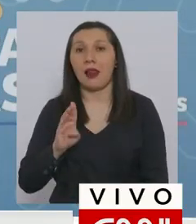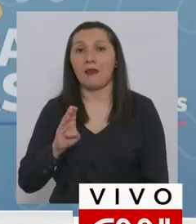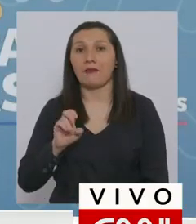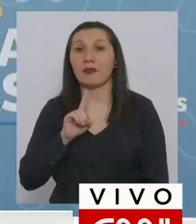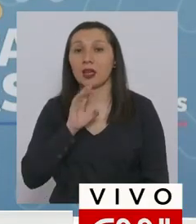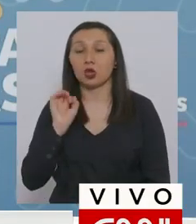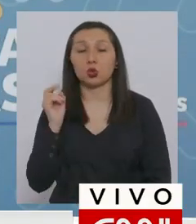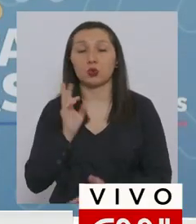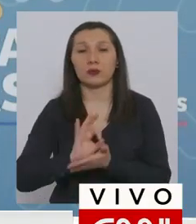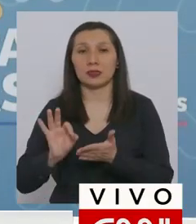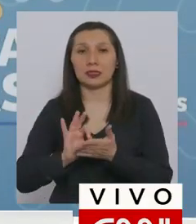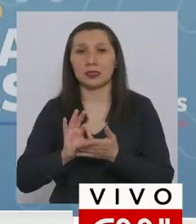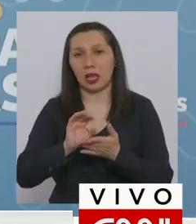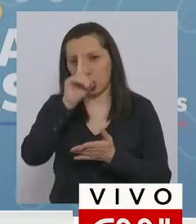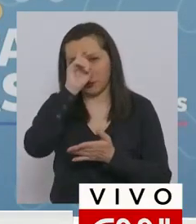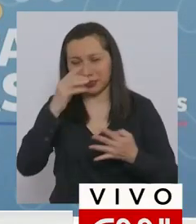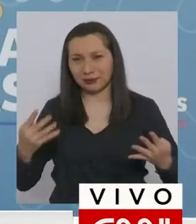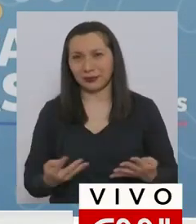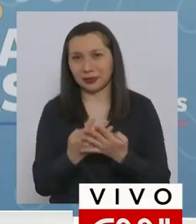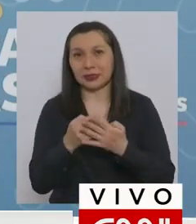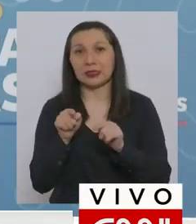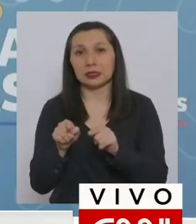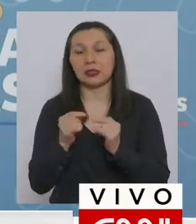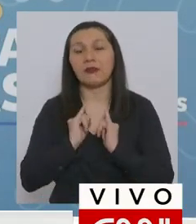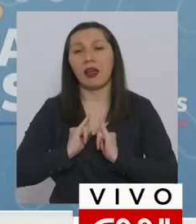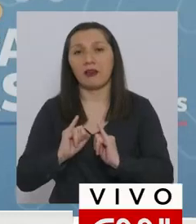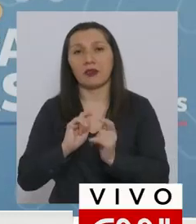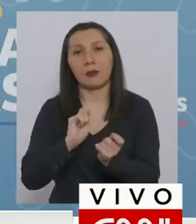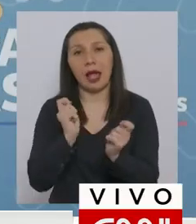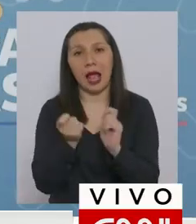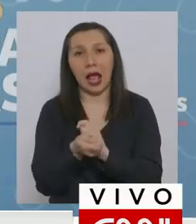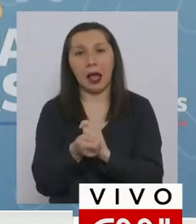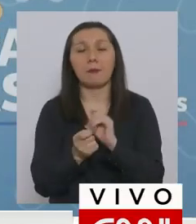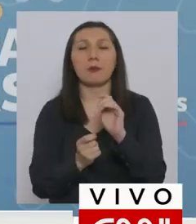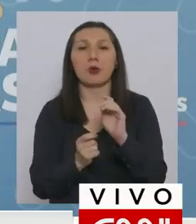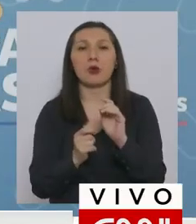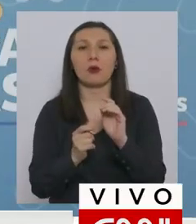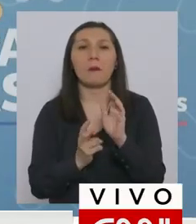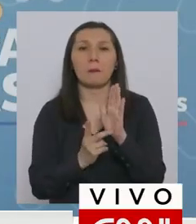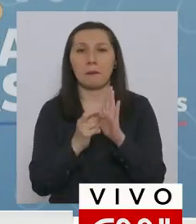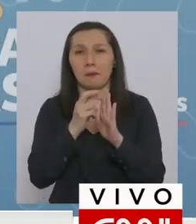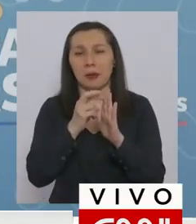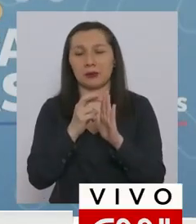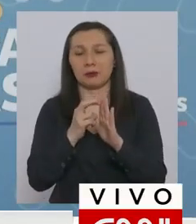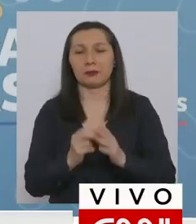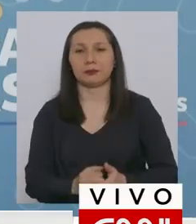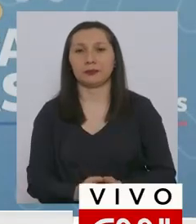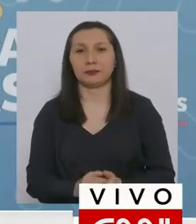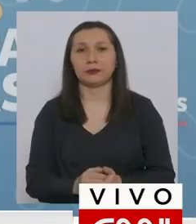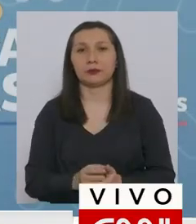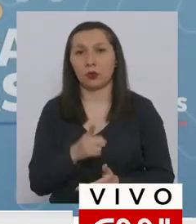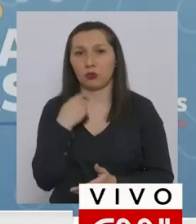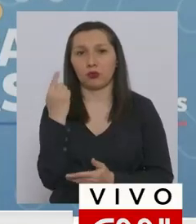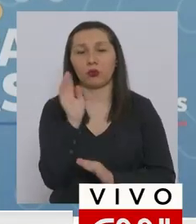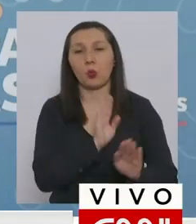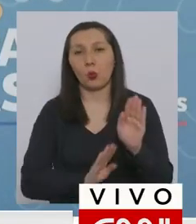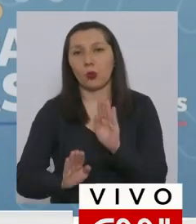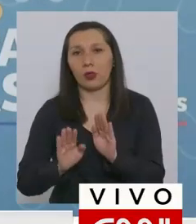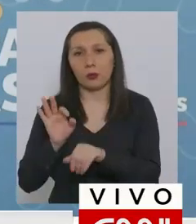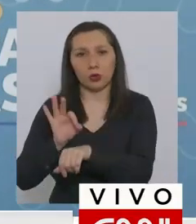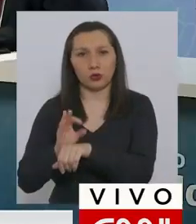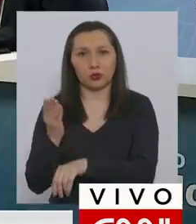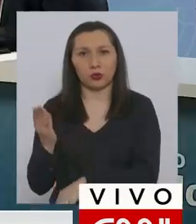están haciendo y que están a su alcance, que vayan en los horarios diurnos y vespertinos, pero también los días sábados. Muchas gracias,